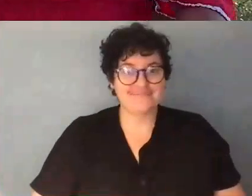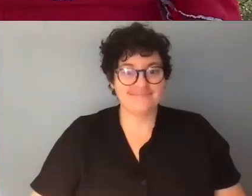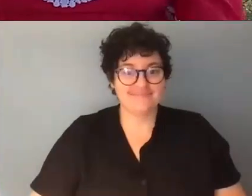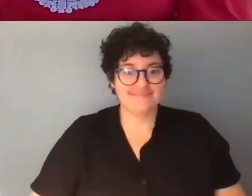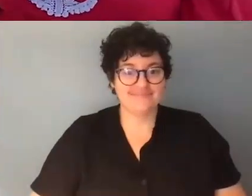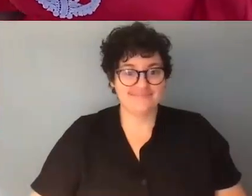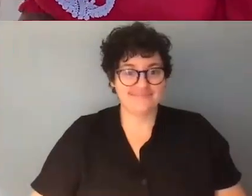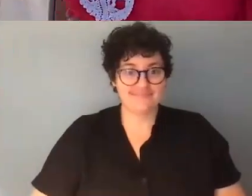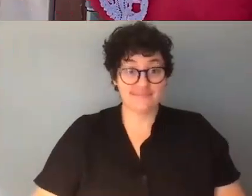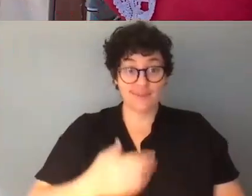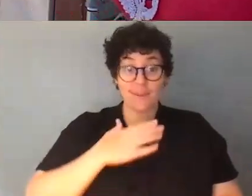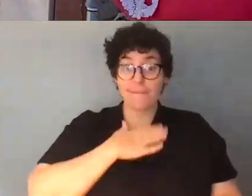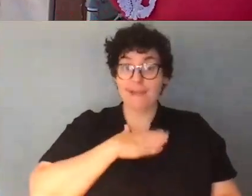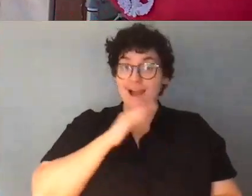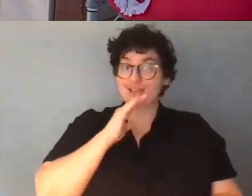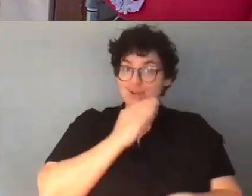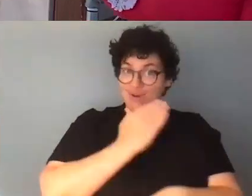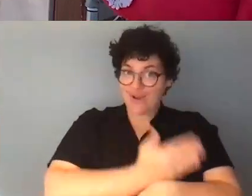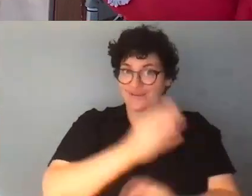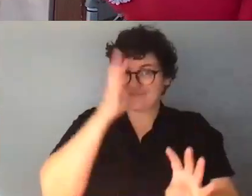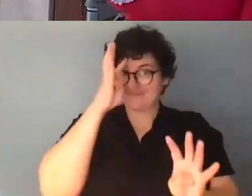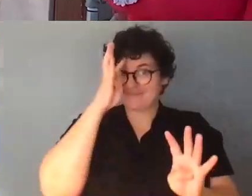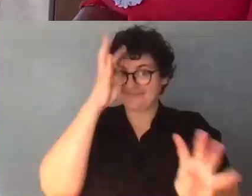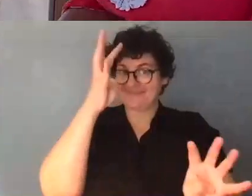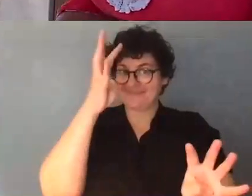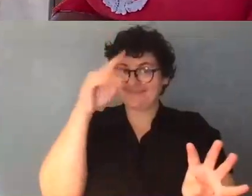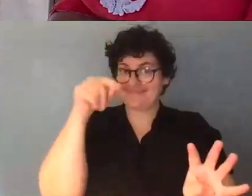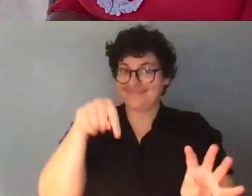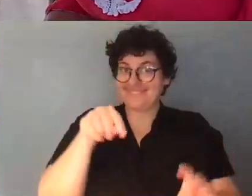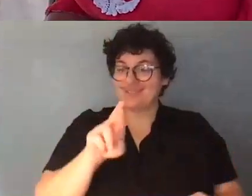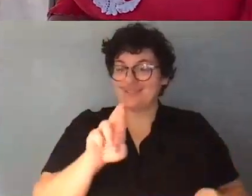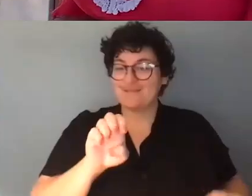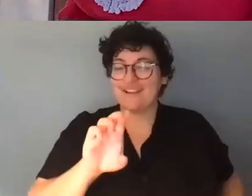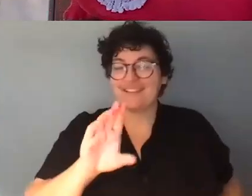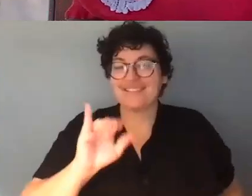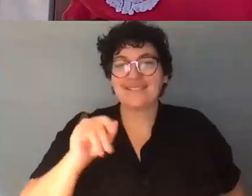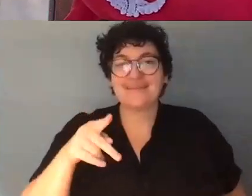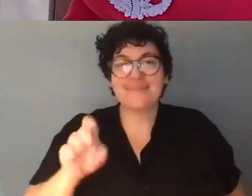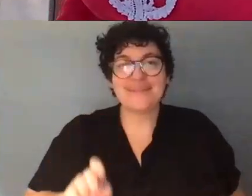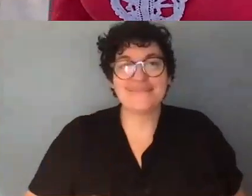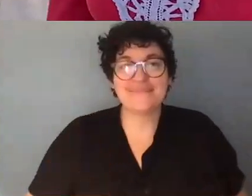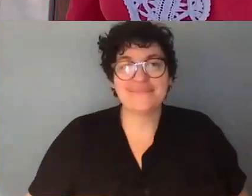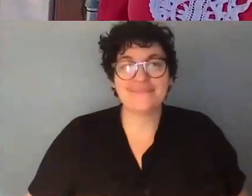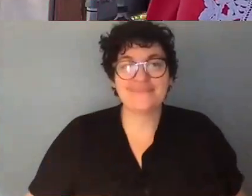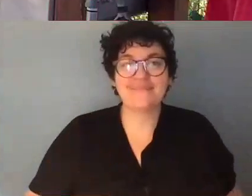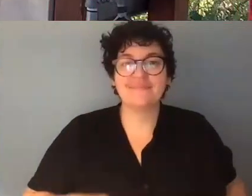Okay. Esa receta era inventada por mi hija y